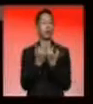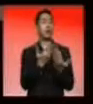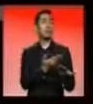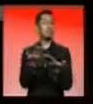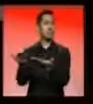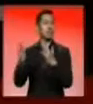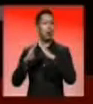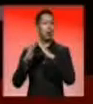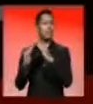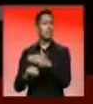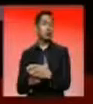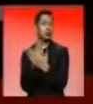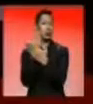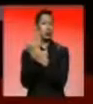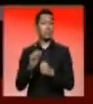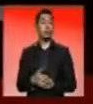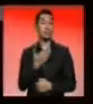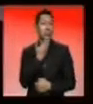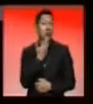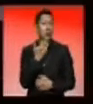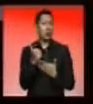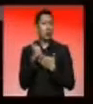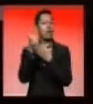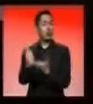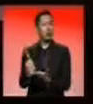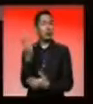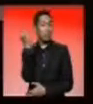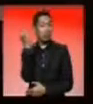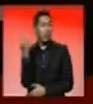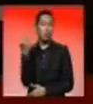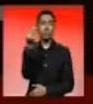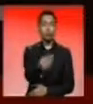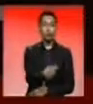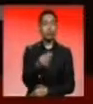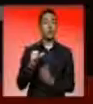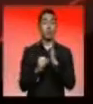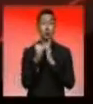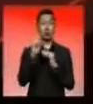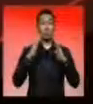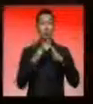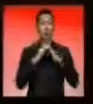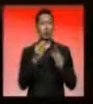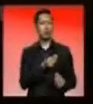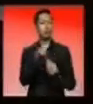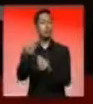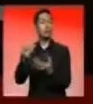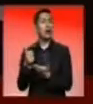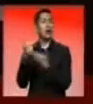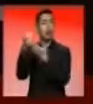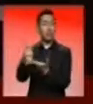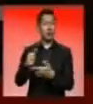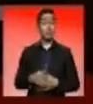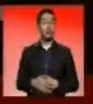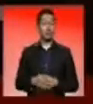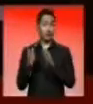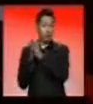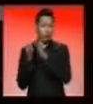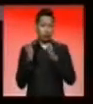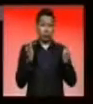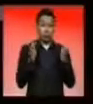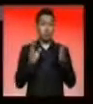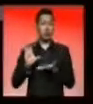374.393 familias a través de incentivos y bonos de vivienda que entregó el Midubi. Y en todo este tiempo se han